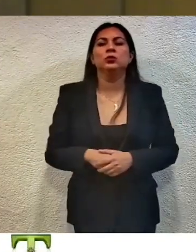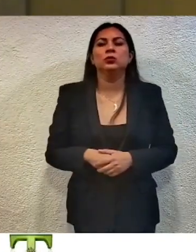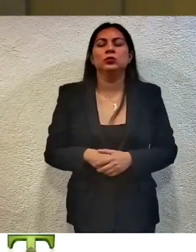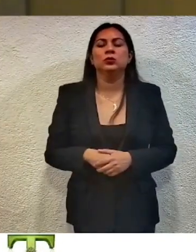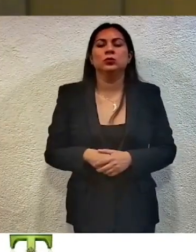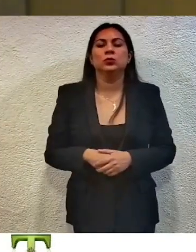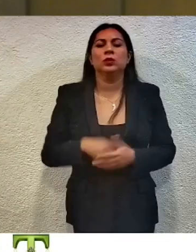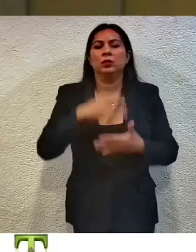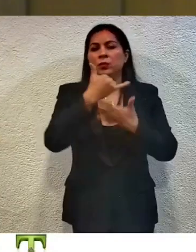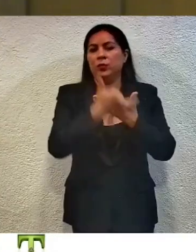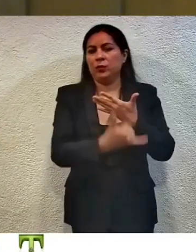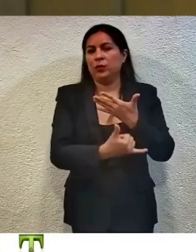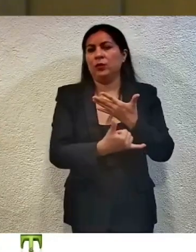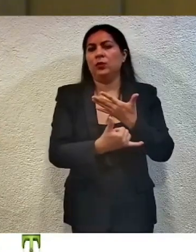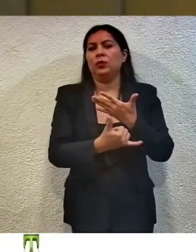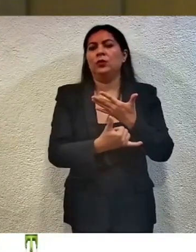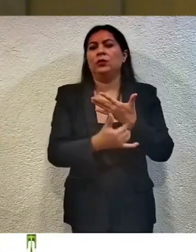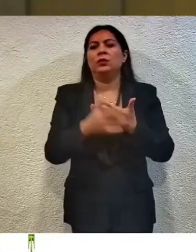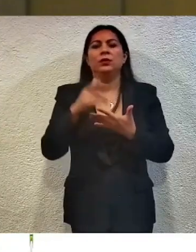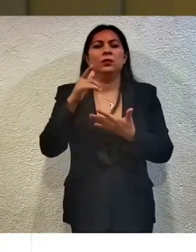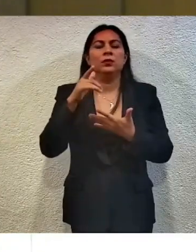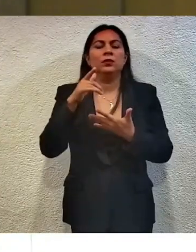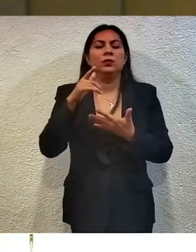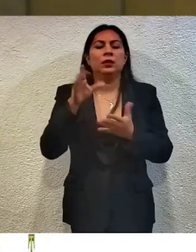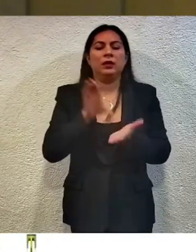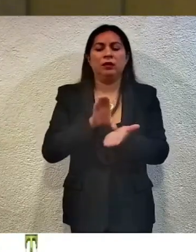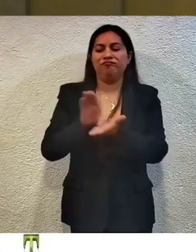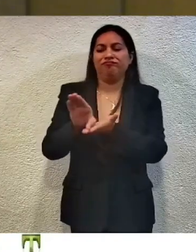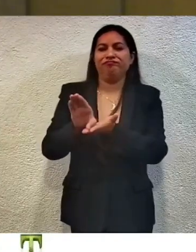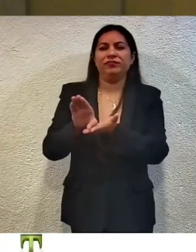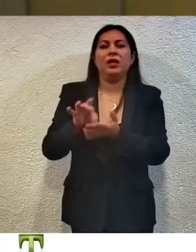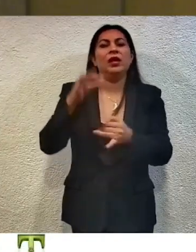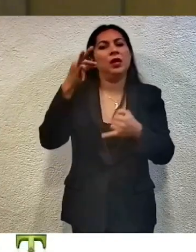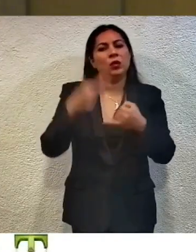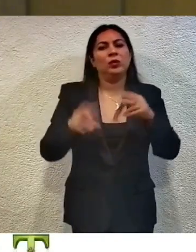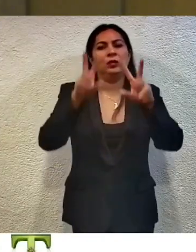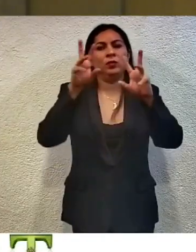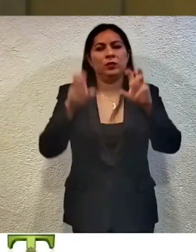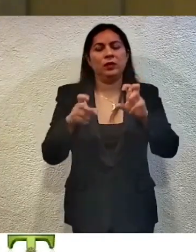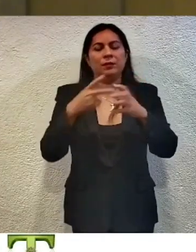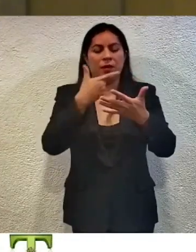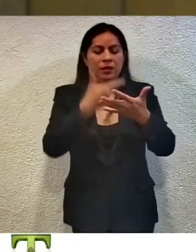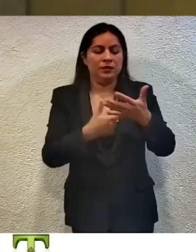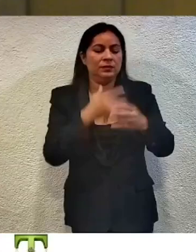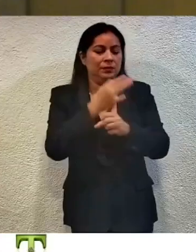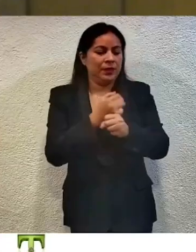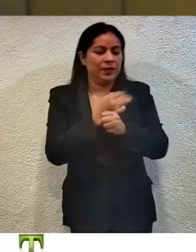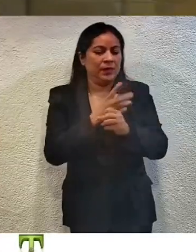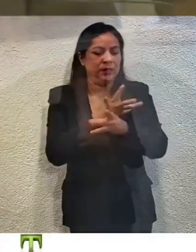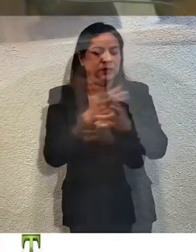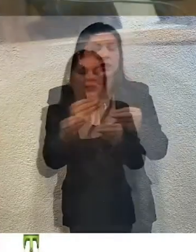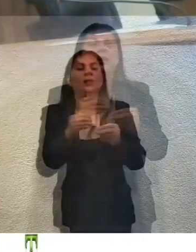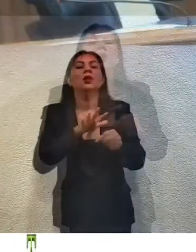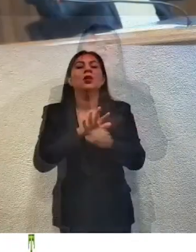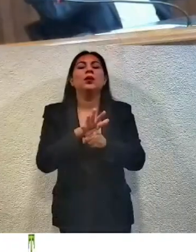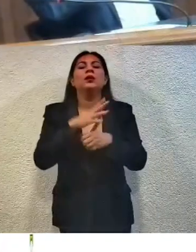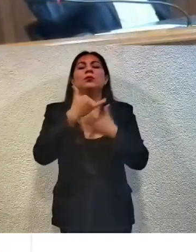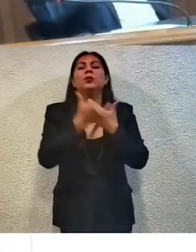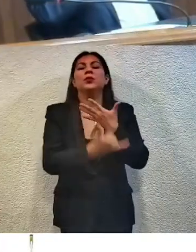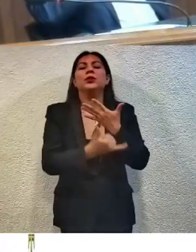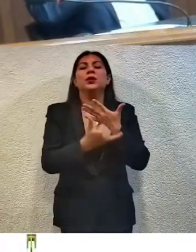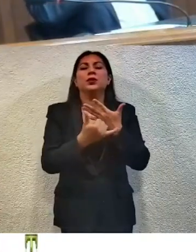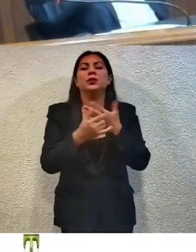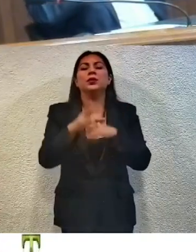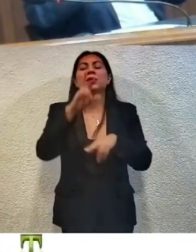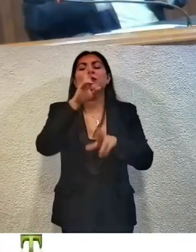el proyecto mañana de el engrose. El último asunto listado para analizar y resolver se trata de un proyecto